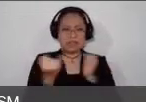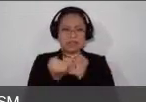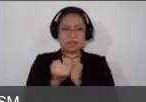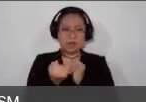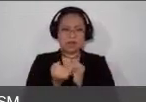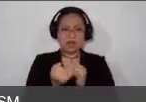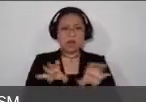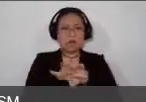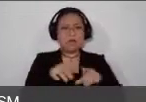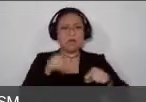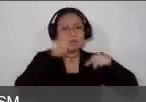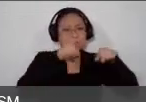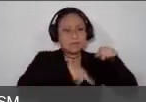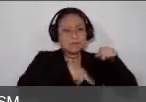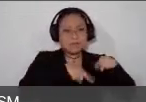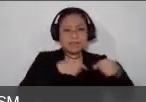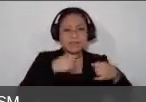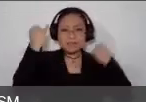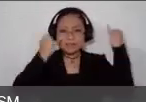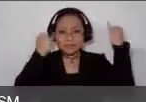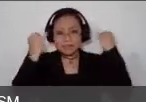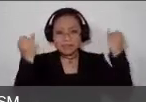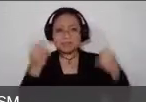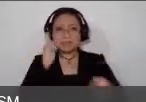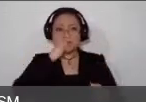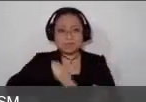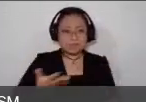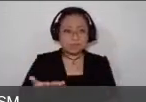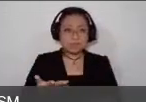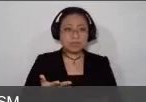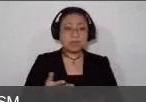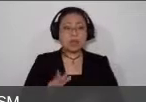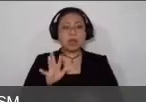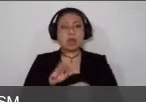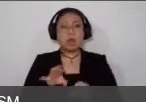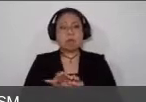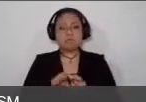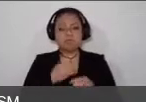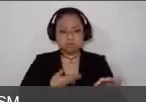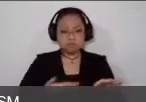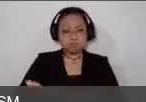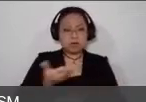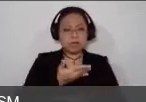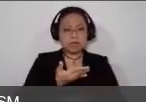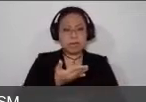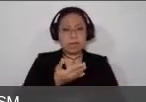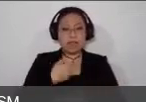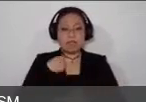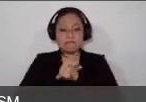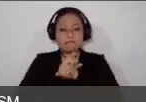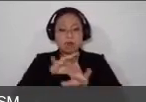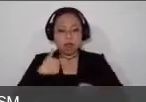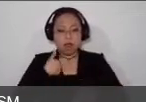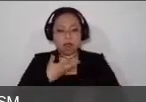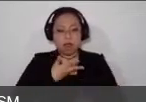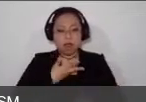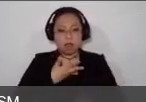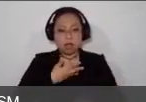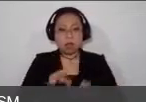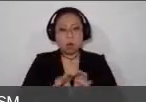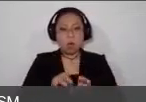y el conocimiento de que la vida sigue después de la muerte y que esta es una vida de